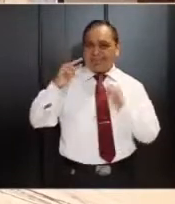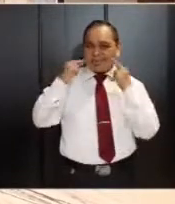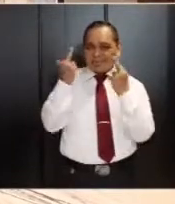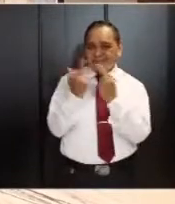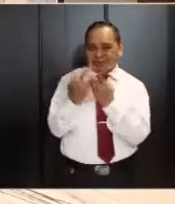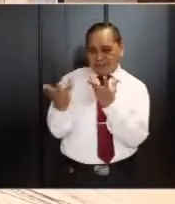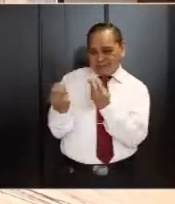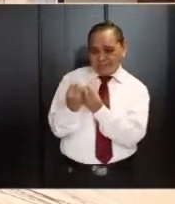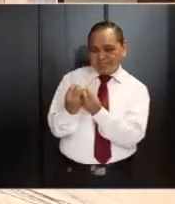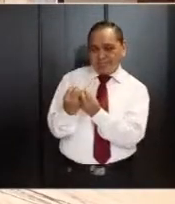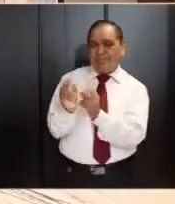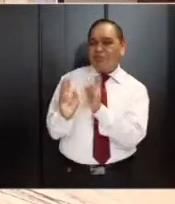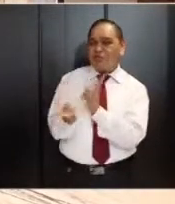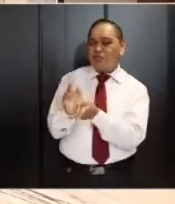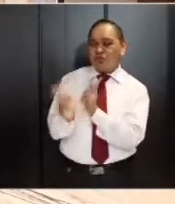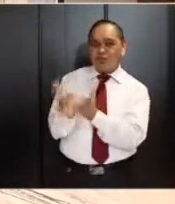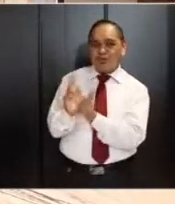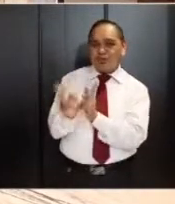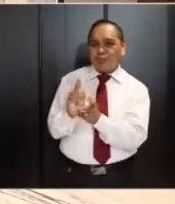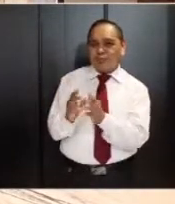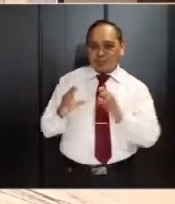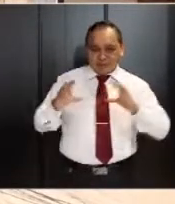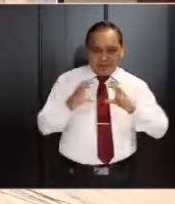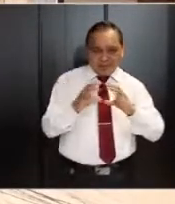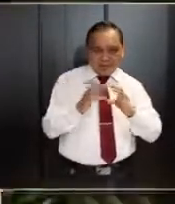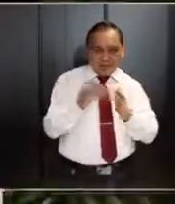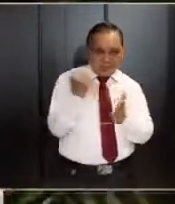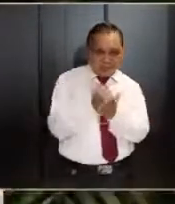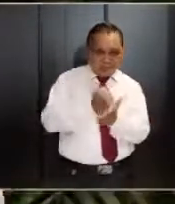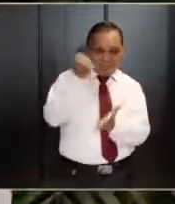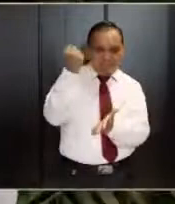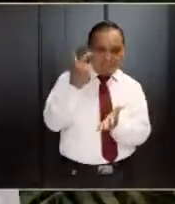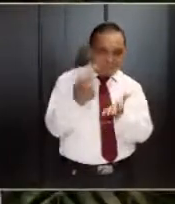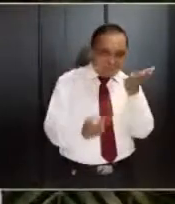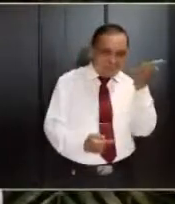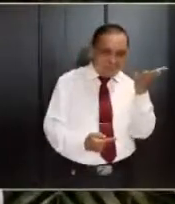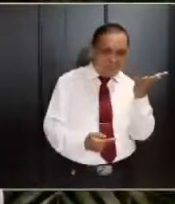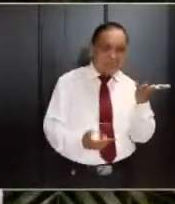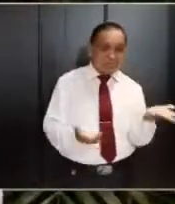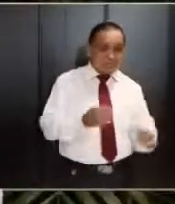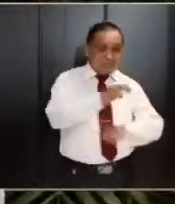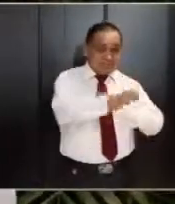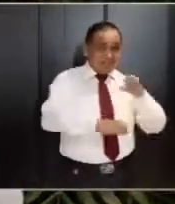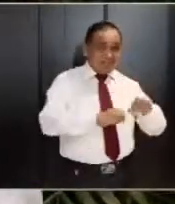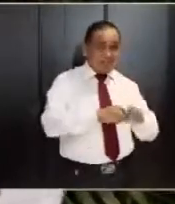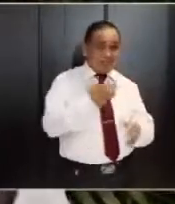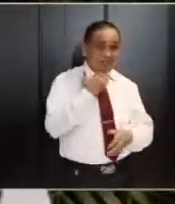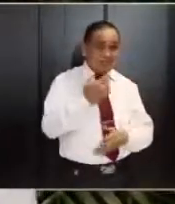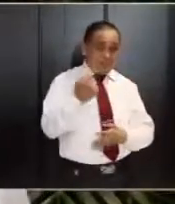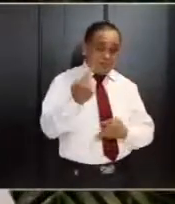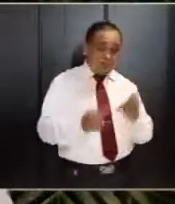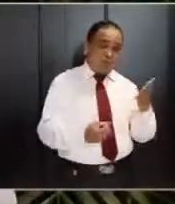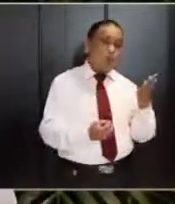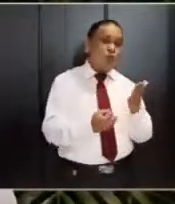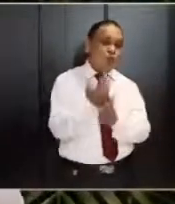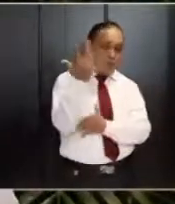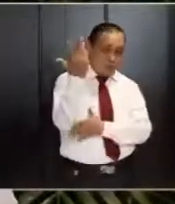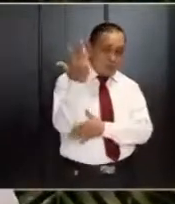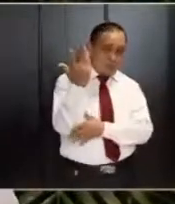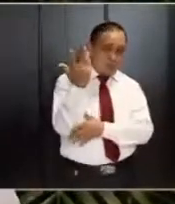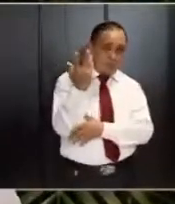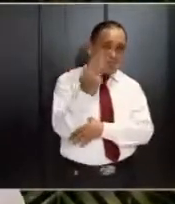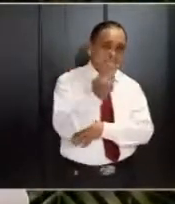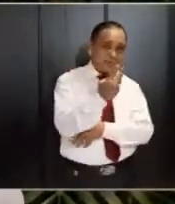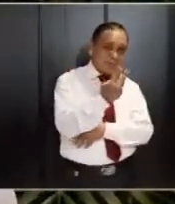estos proveedores. Se tienen que certificar, se tienen que tecnificar. Es una industria nueva, relativamente nueva, tenemos